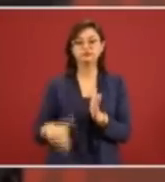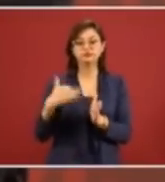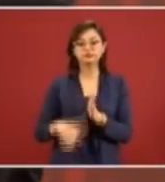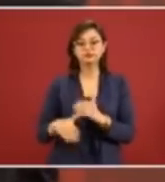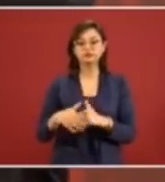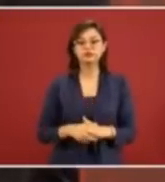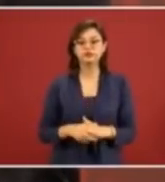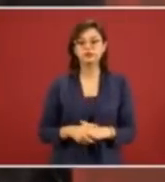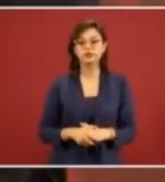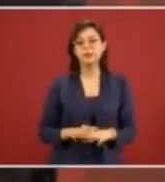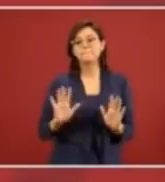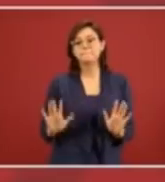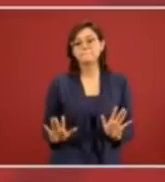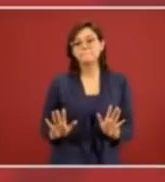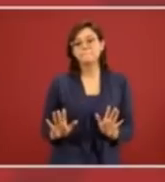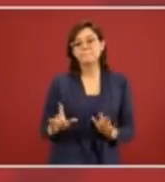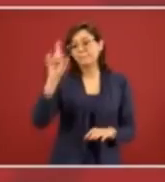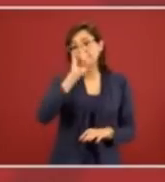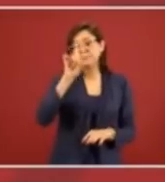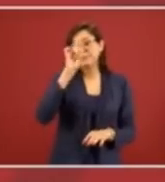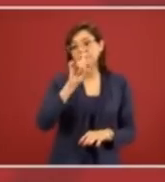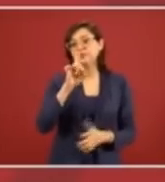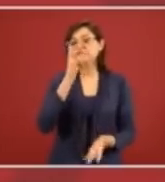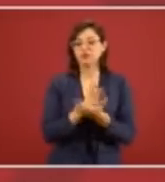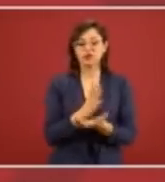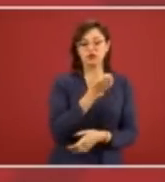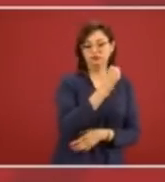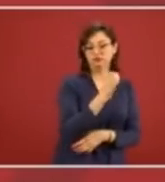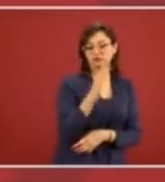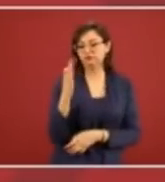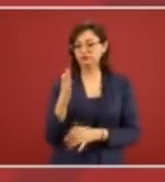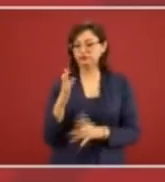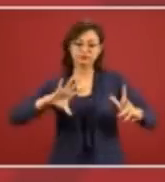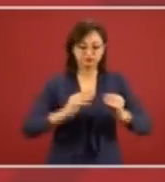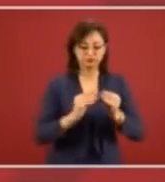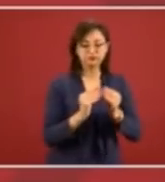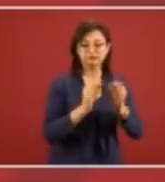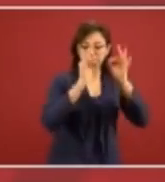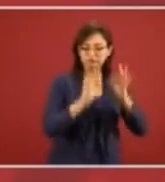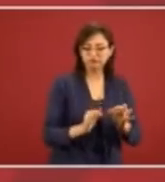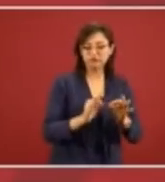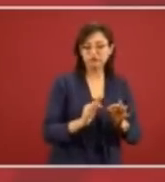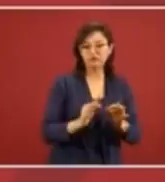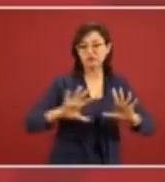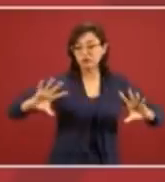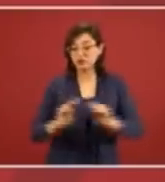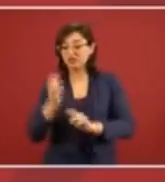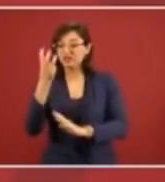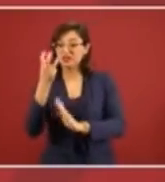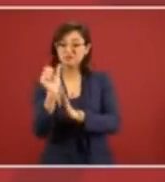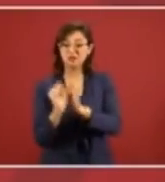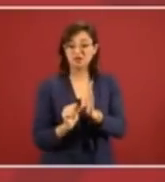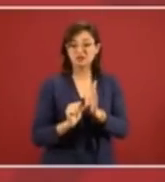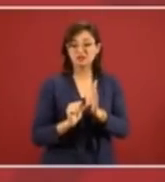me sugerían que yo nada más hablara de enero y febrero, o que si se hablaba del trimestre, que